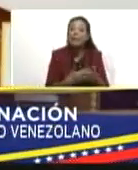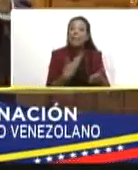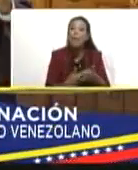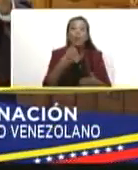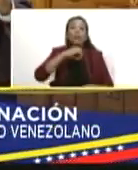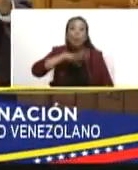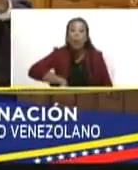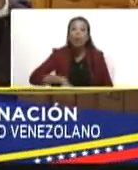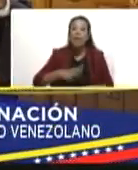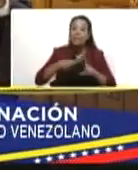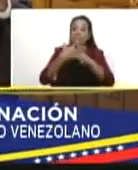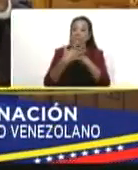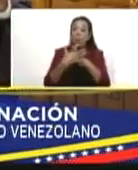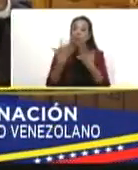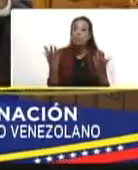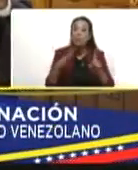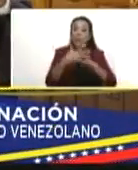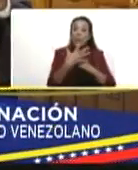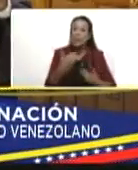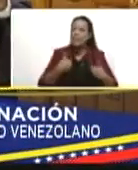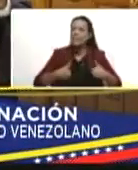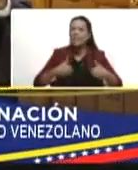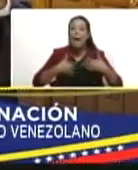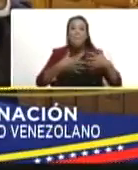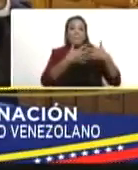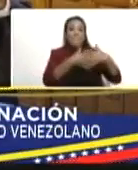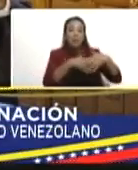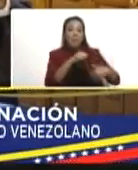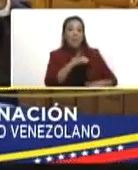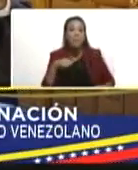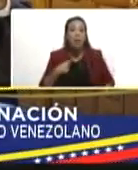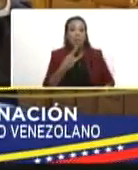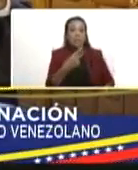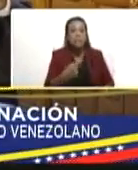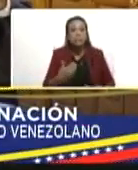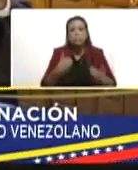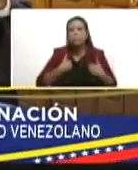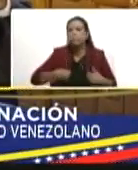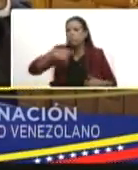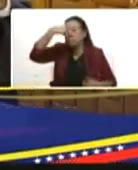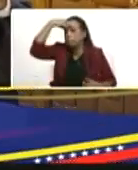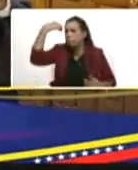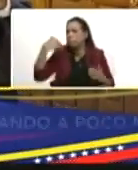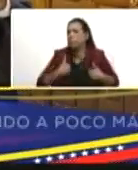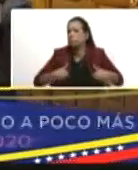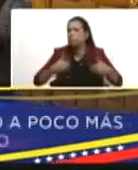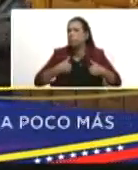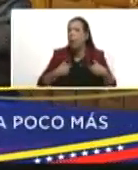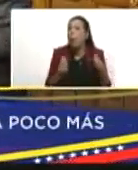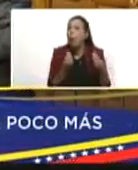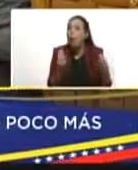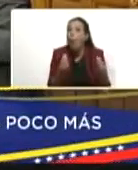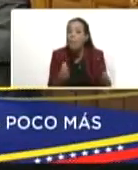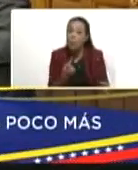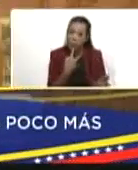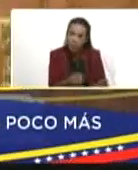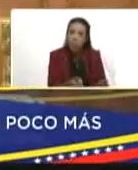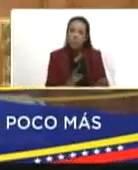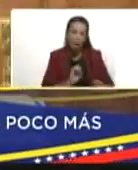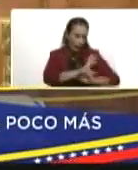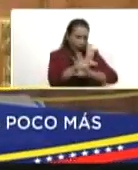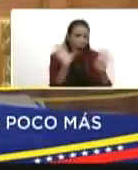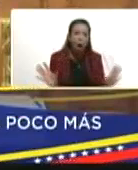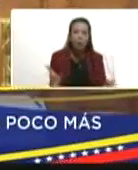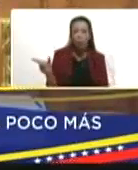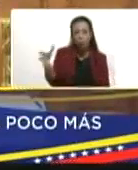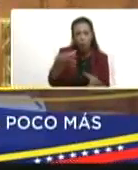histórico cuánto sufrió el empresario privado y cómo lo tengo que decir aquí